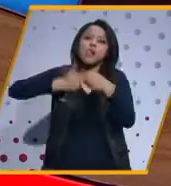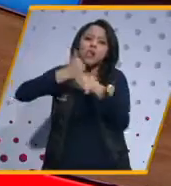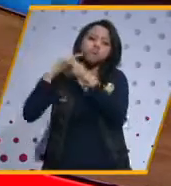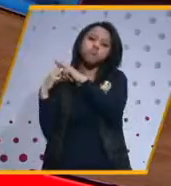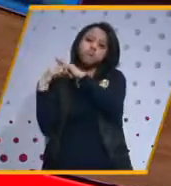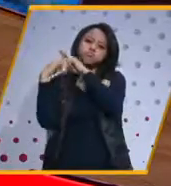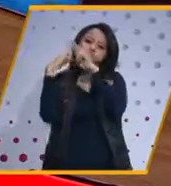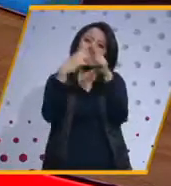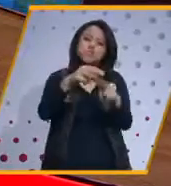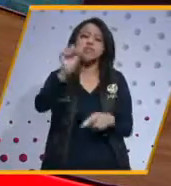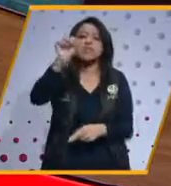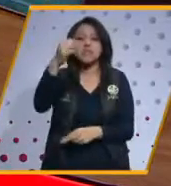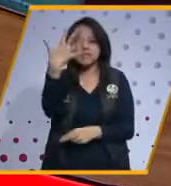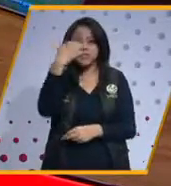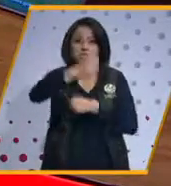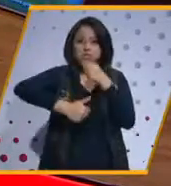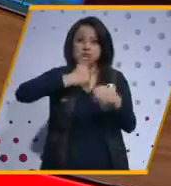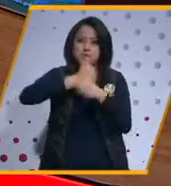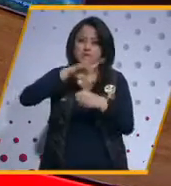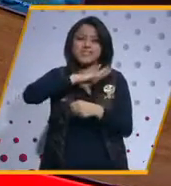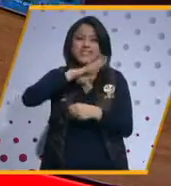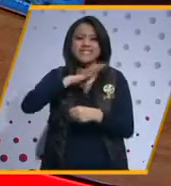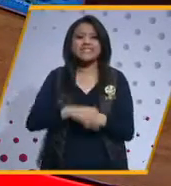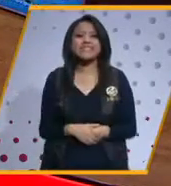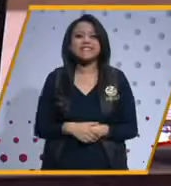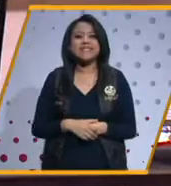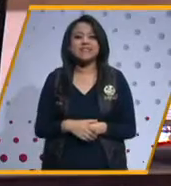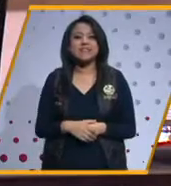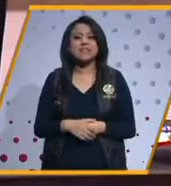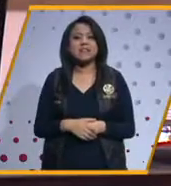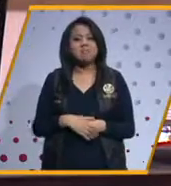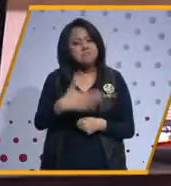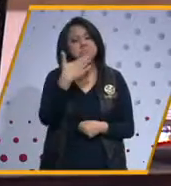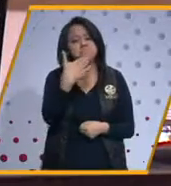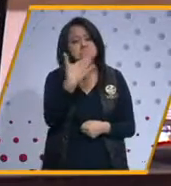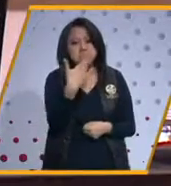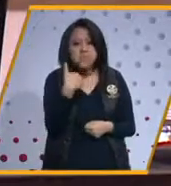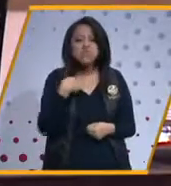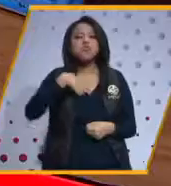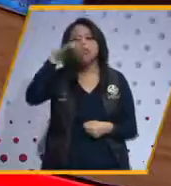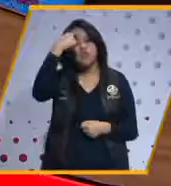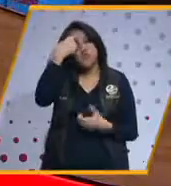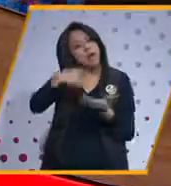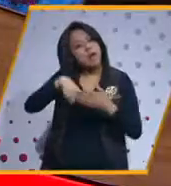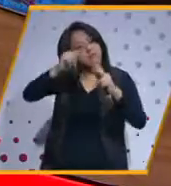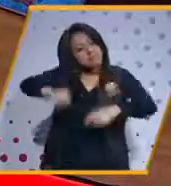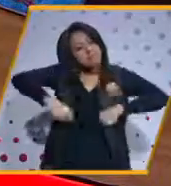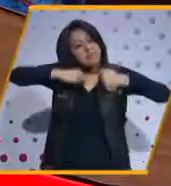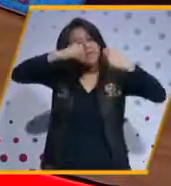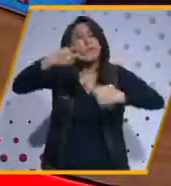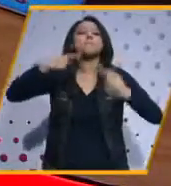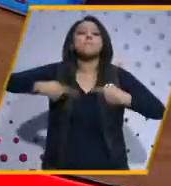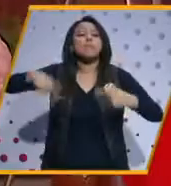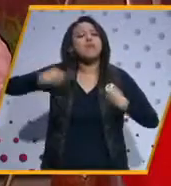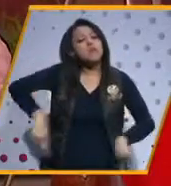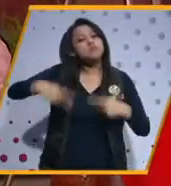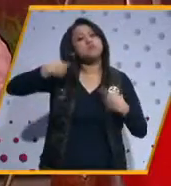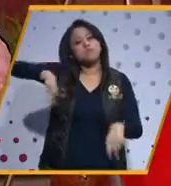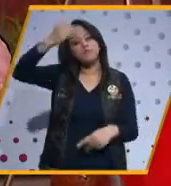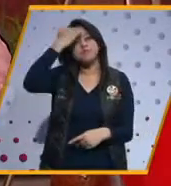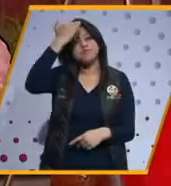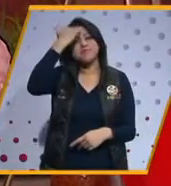tienen 65 años. 65 años me habla de un prestigio y una tradición y que ya mucha gente sabe quiénes son ustedes,